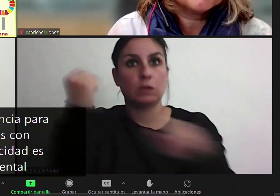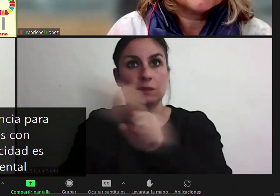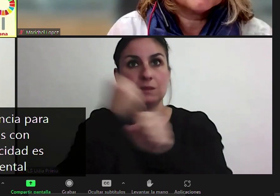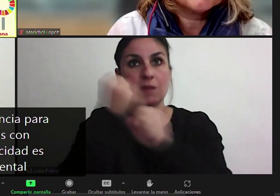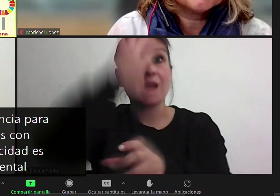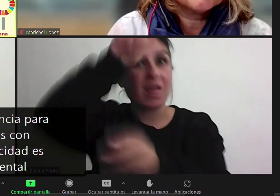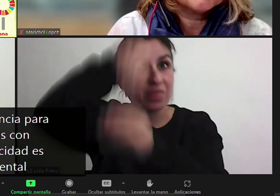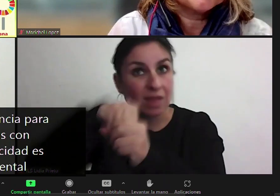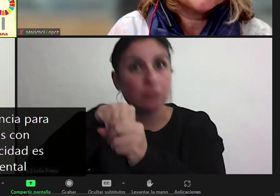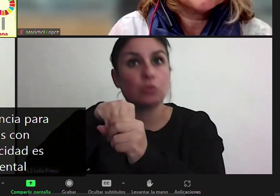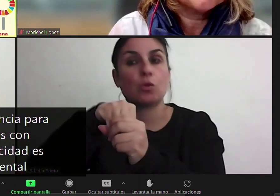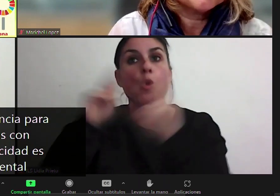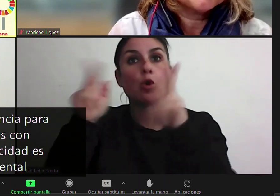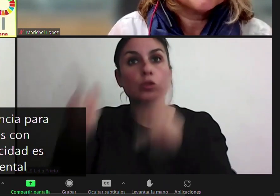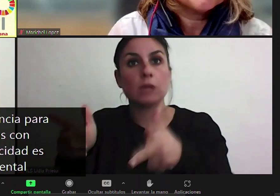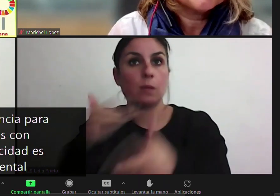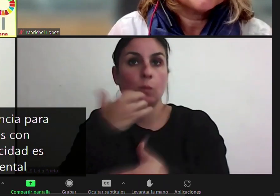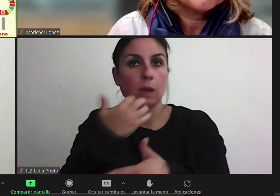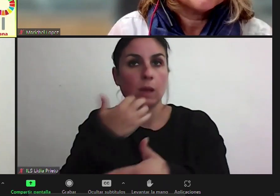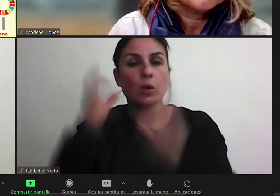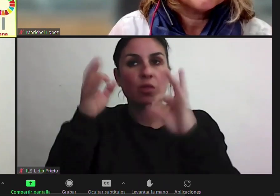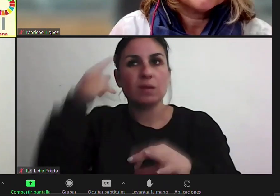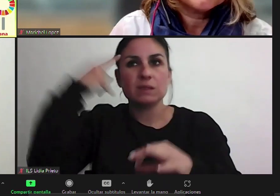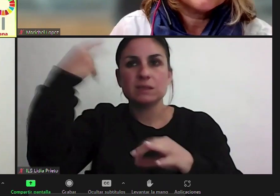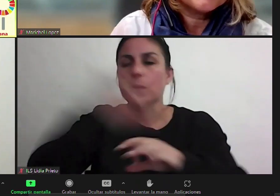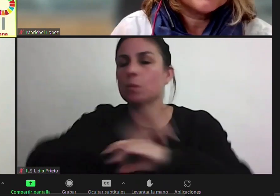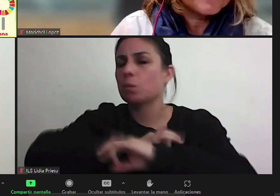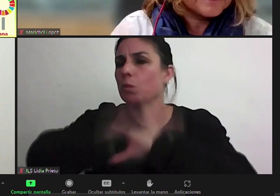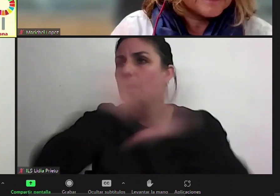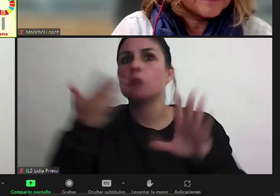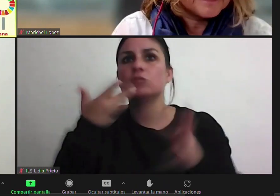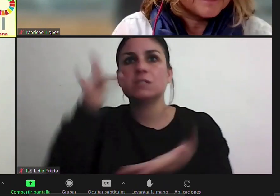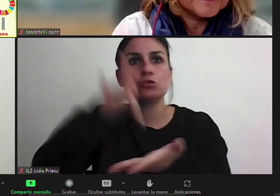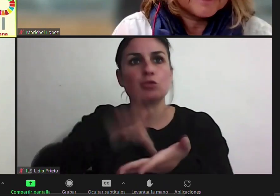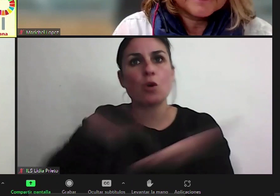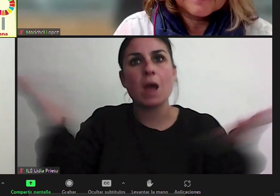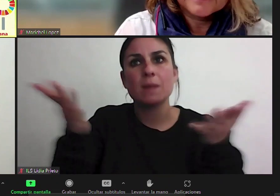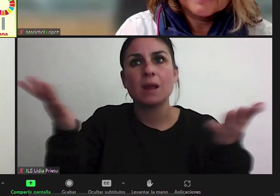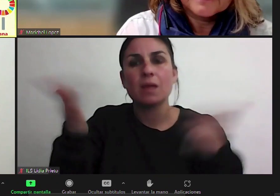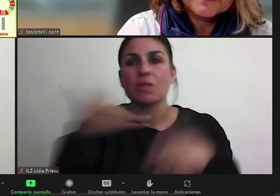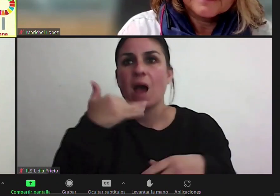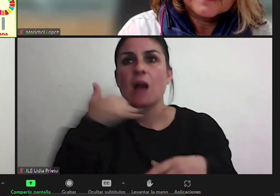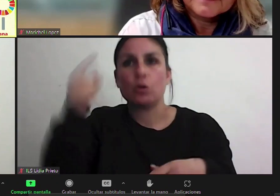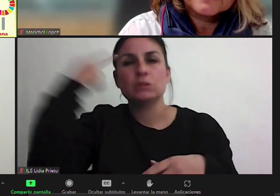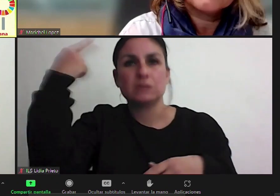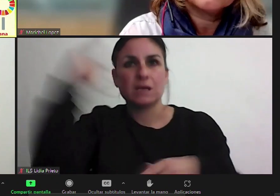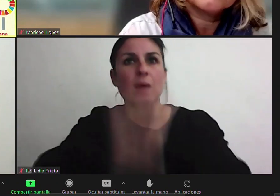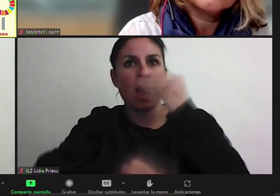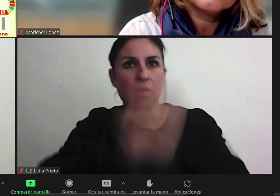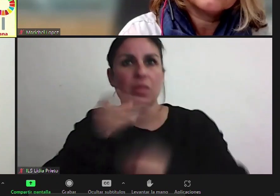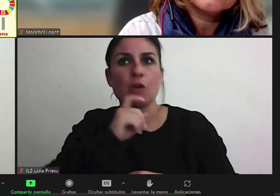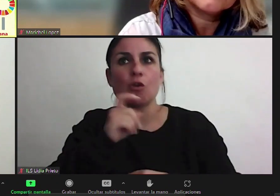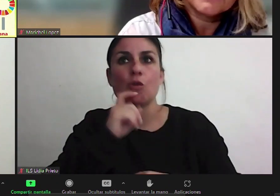turístico tenga claro cómo actuar en caso de emergencia para garantizar la seguridad de todas las